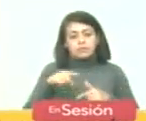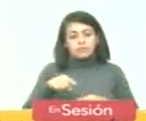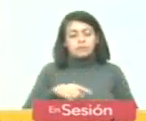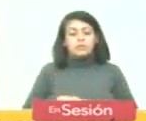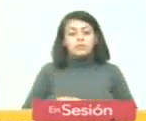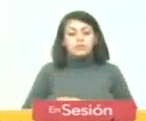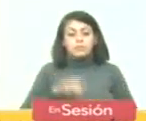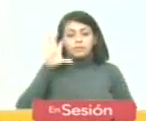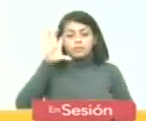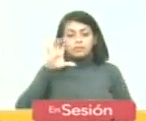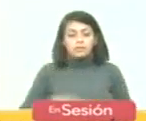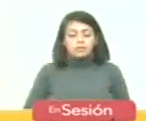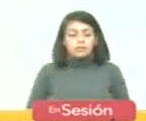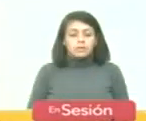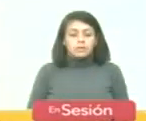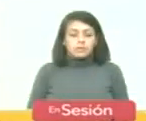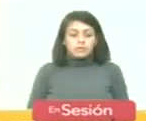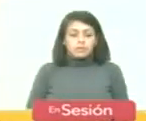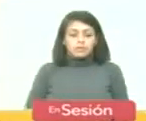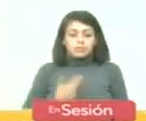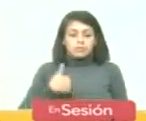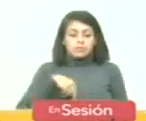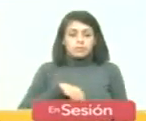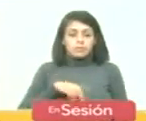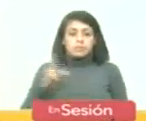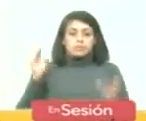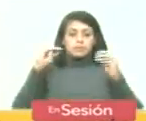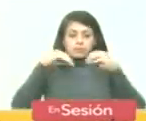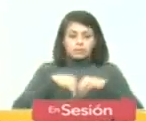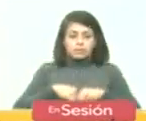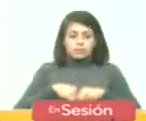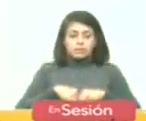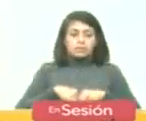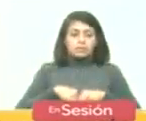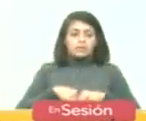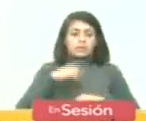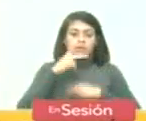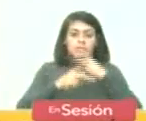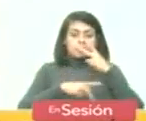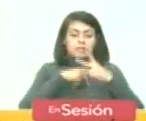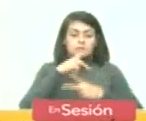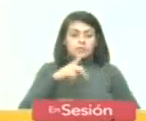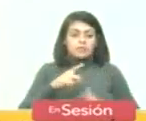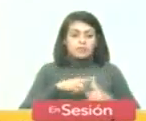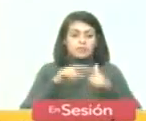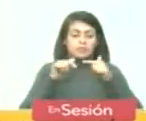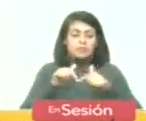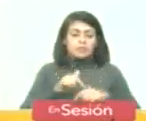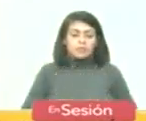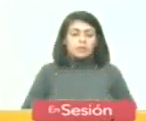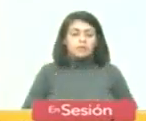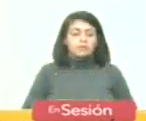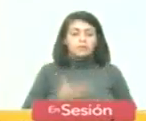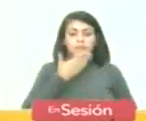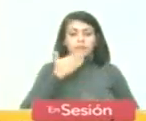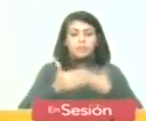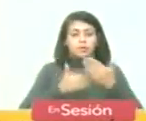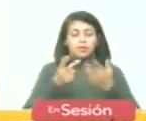su nación. Estamos totalmente de acuerdo con la política de